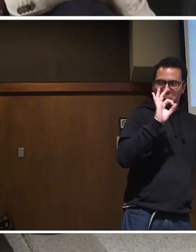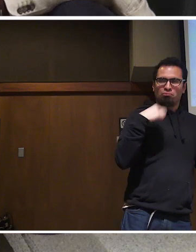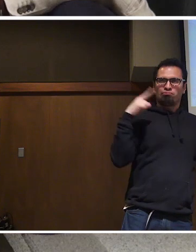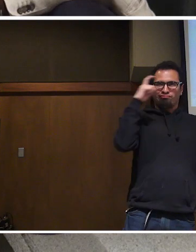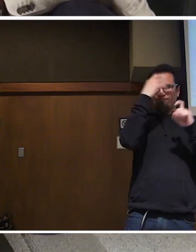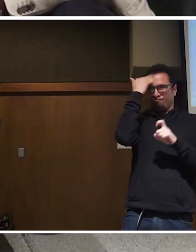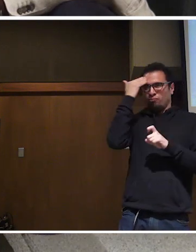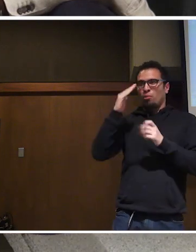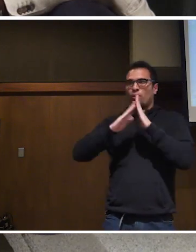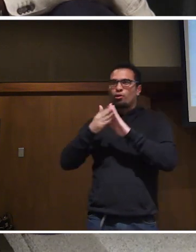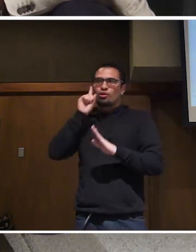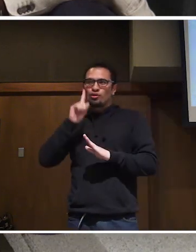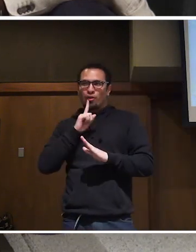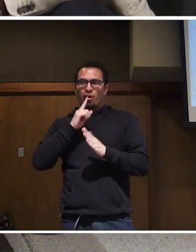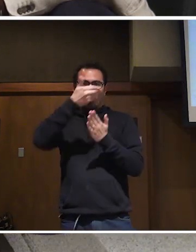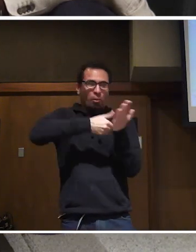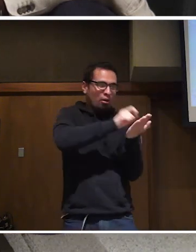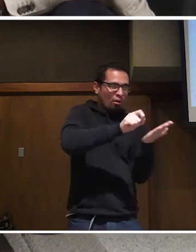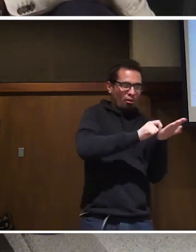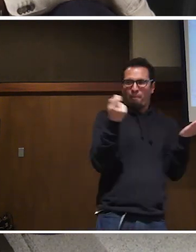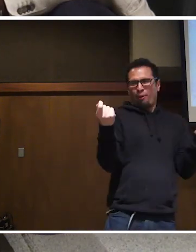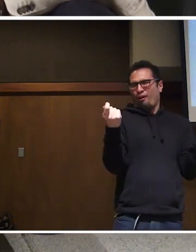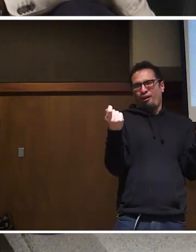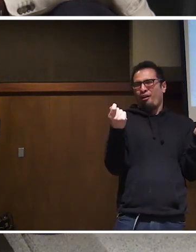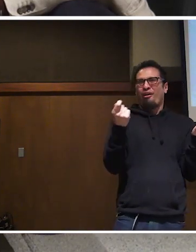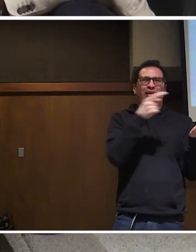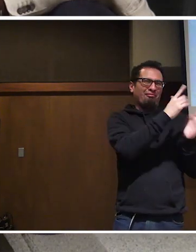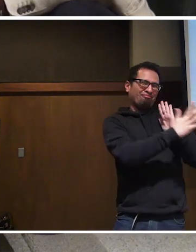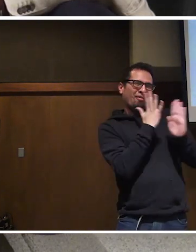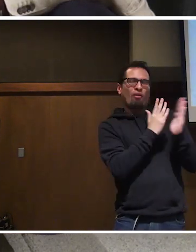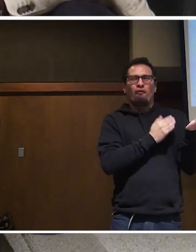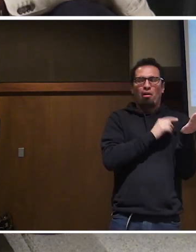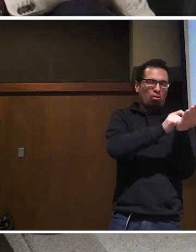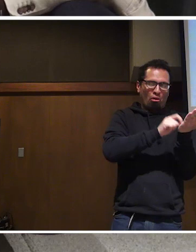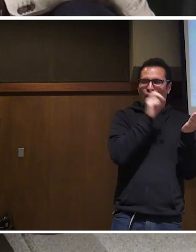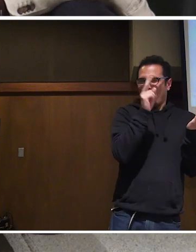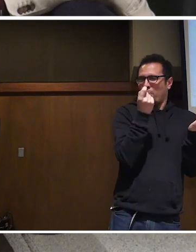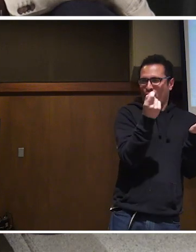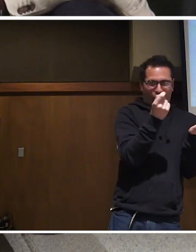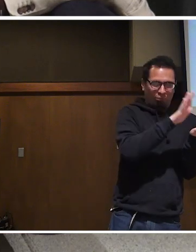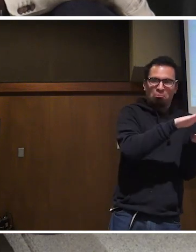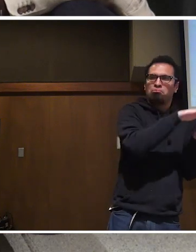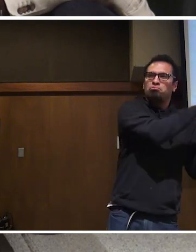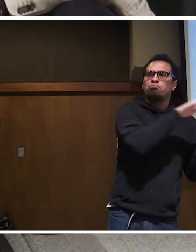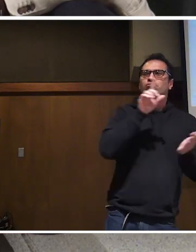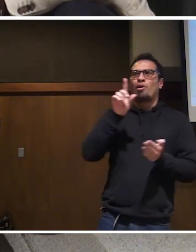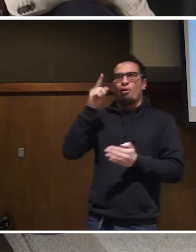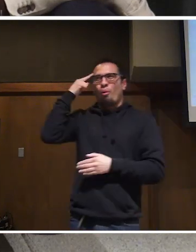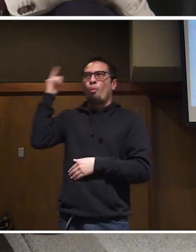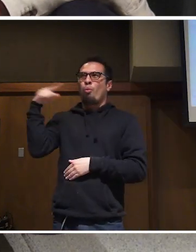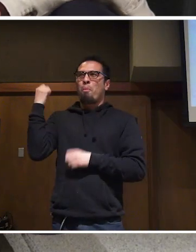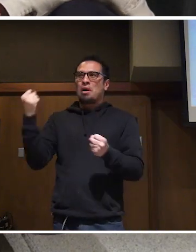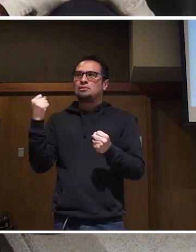acerca de los documentos que se ha llevado durante la historia y se han recopilado, sabemos que hay escritos, hay